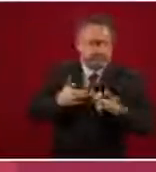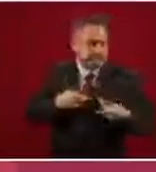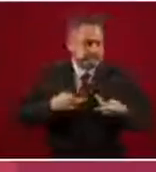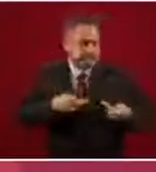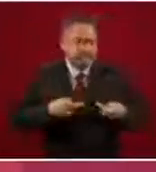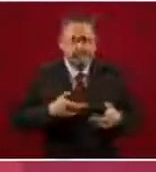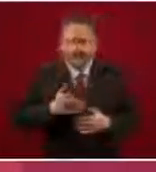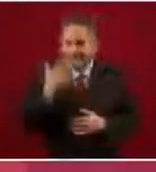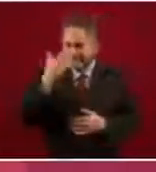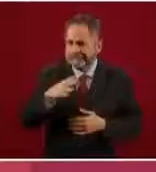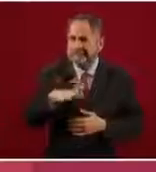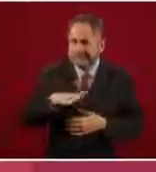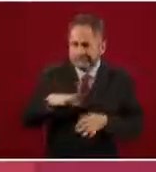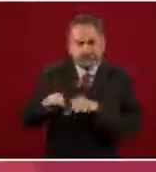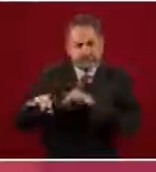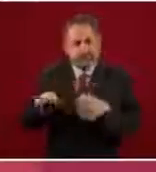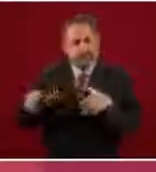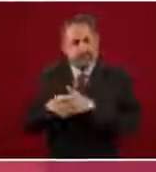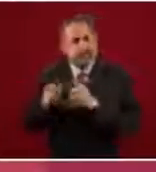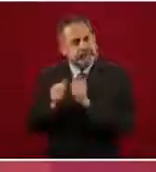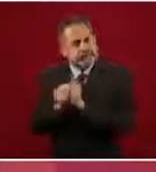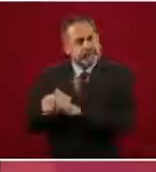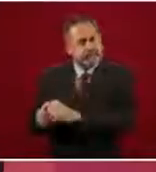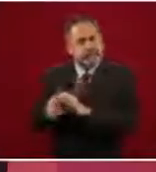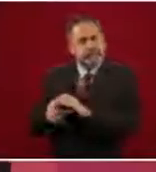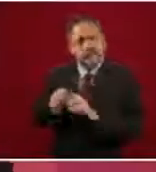Entonces, sí hay trabajo con ellos,